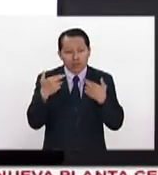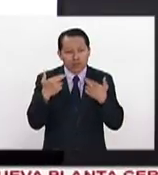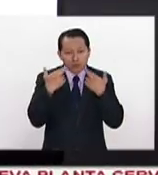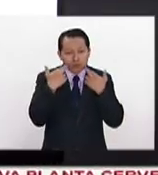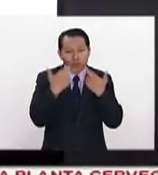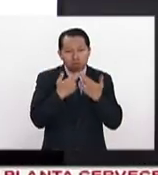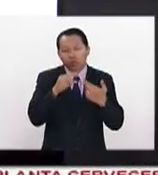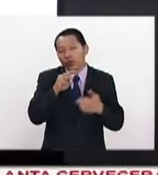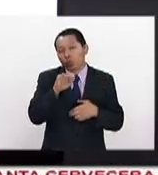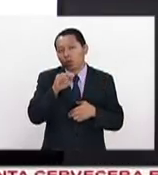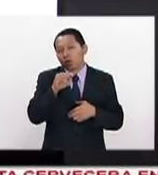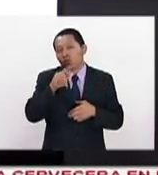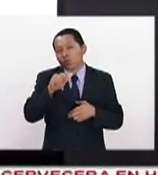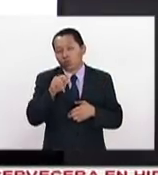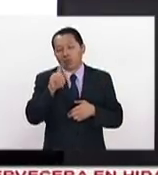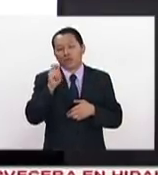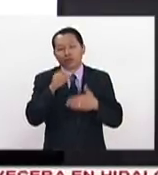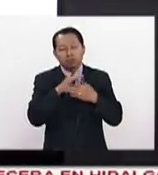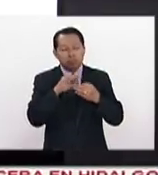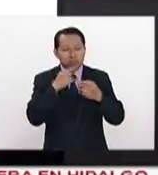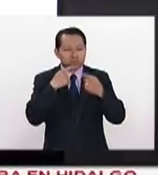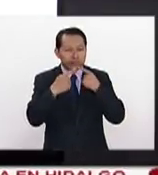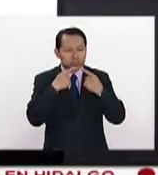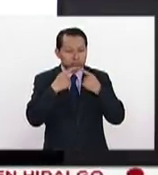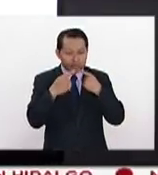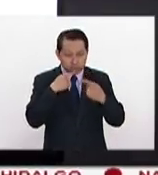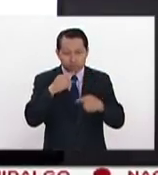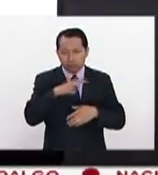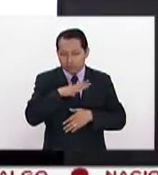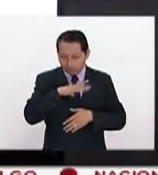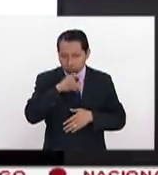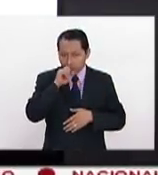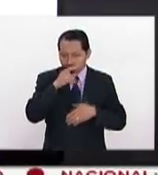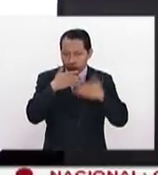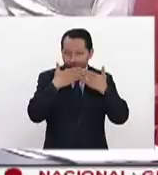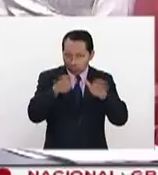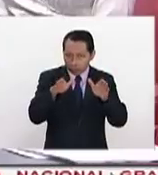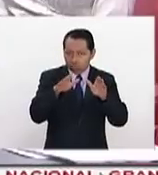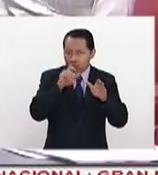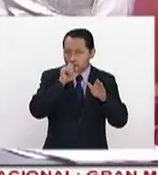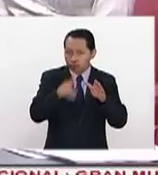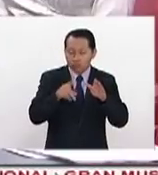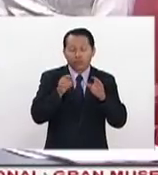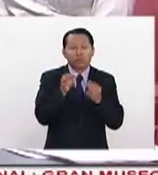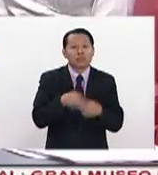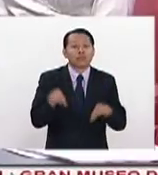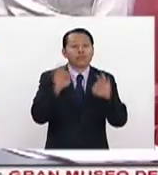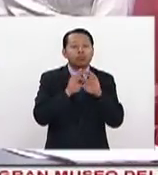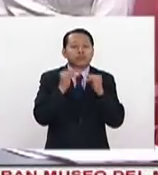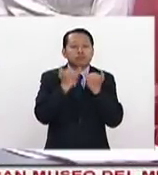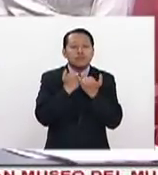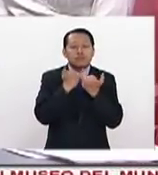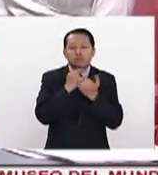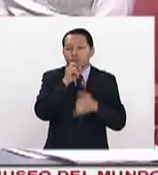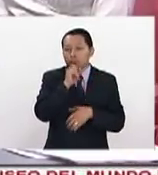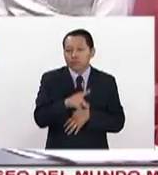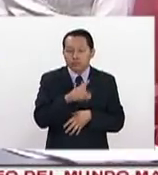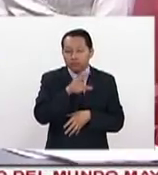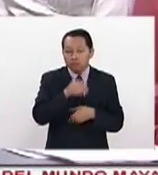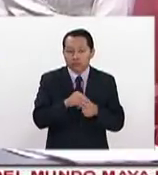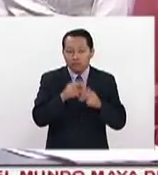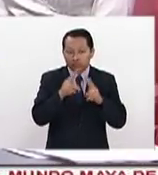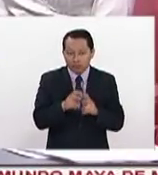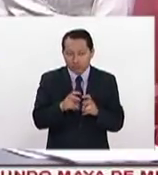con Wilbur Ross habla también del diálogo que está habiendo muy abierto, muy importante tener muy en cuenta estos